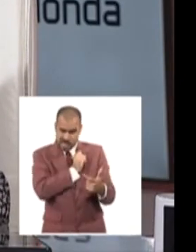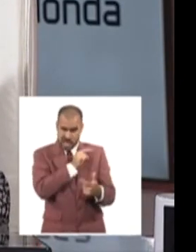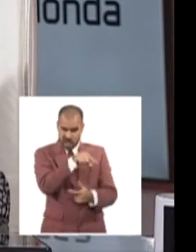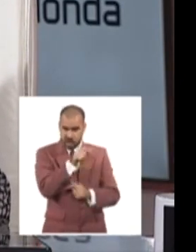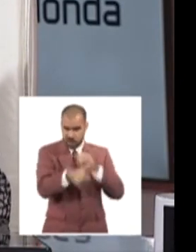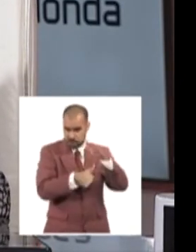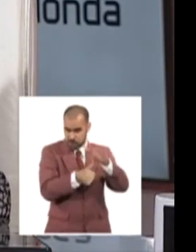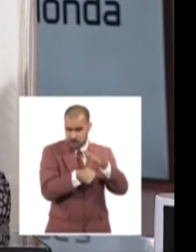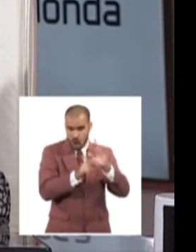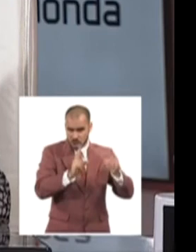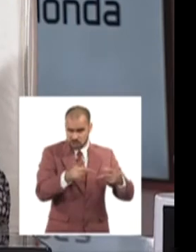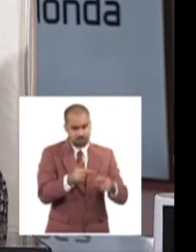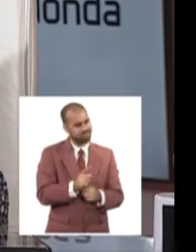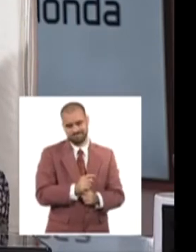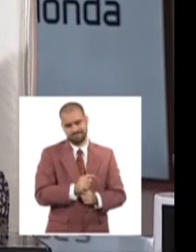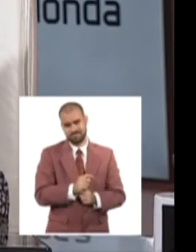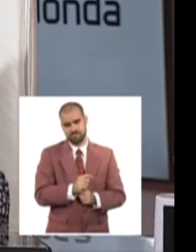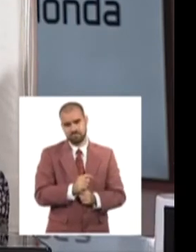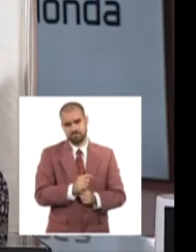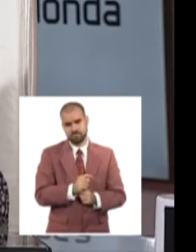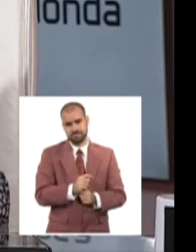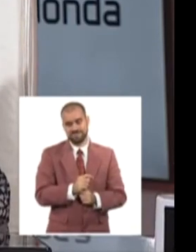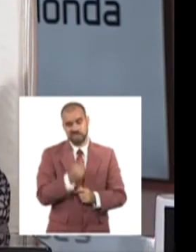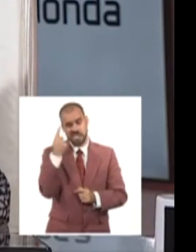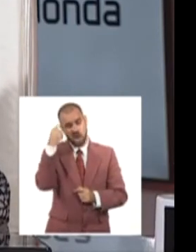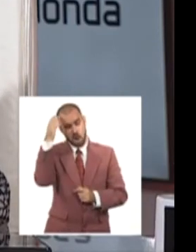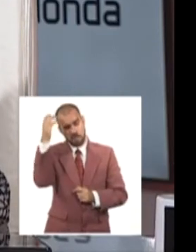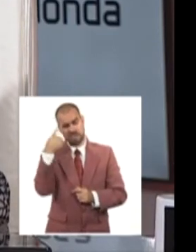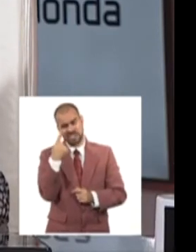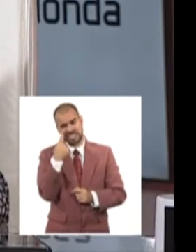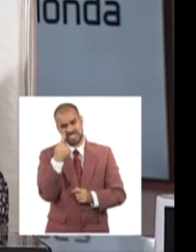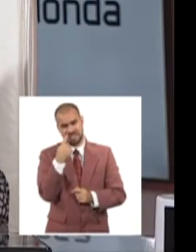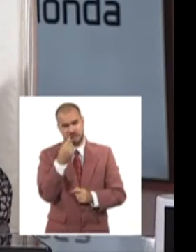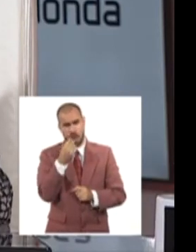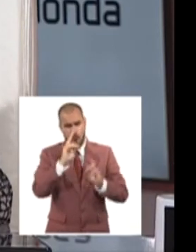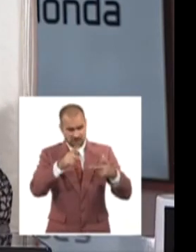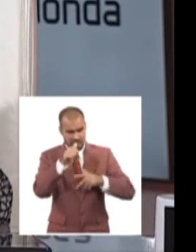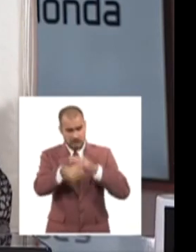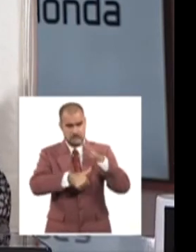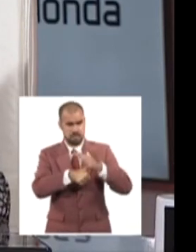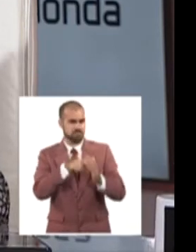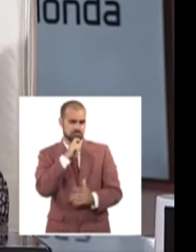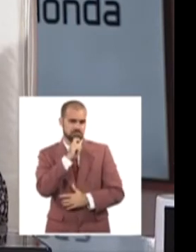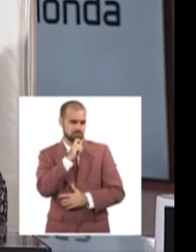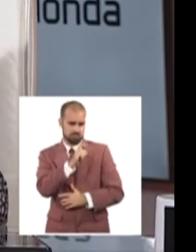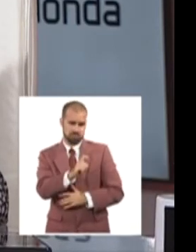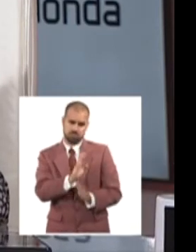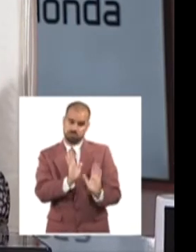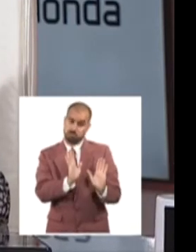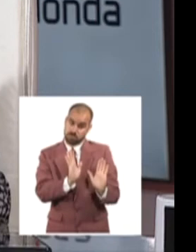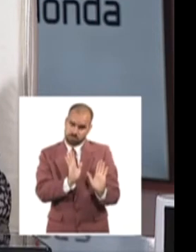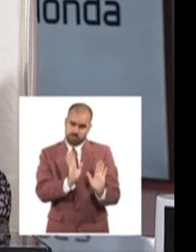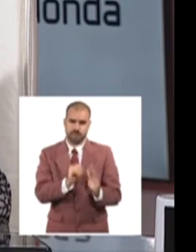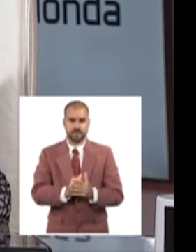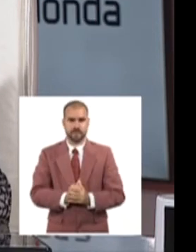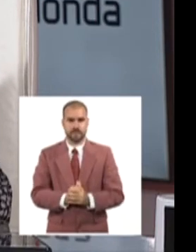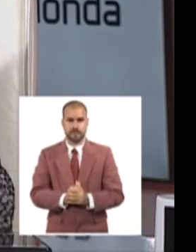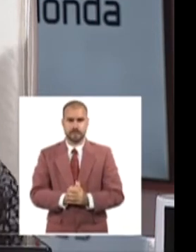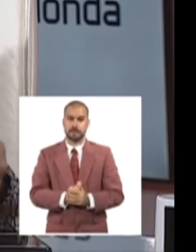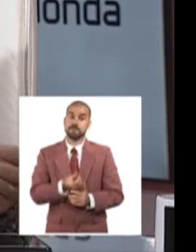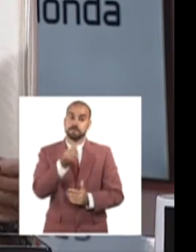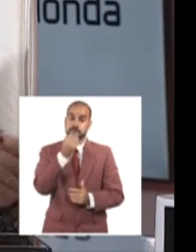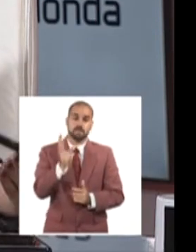es un gobierno que tiene muy pocas probabilidades de reelegirse a pesar de que vuelva a usar